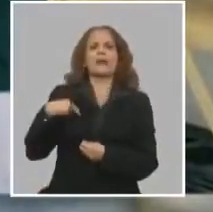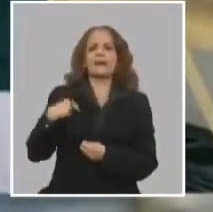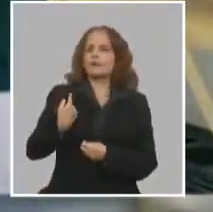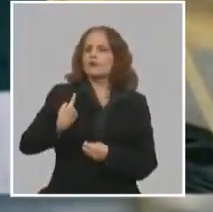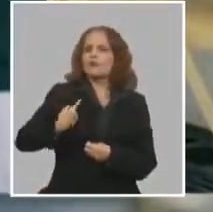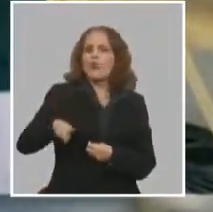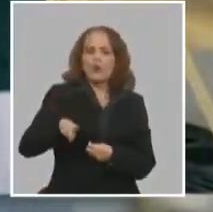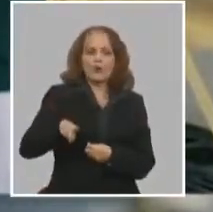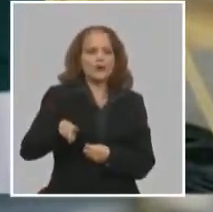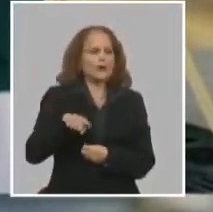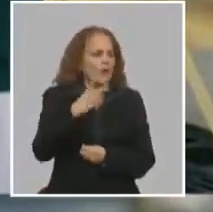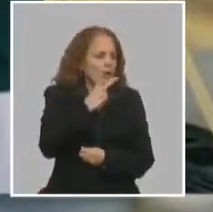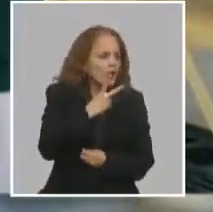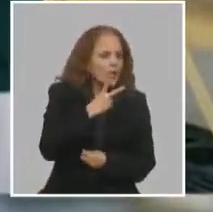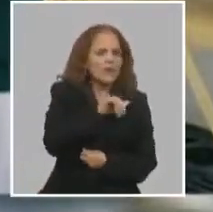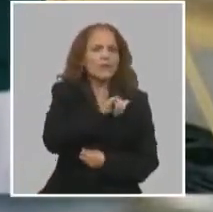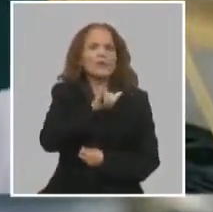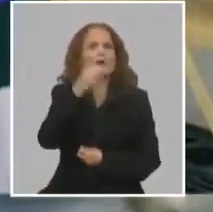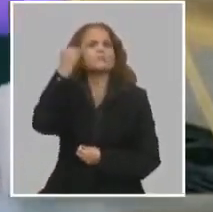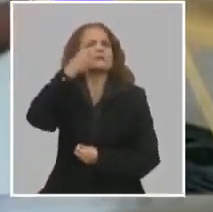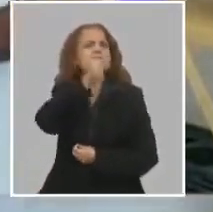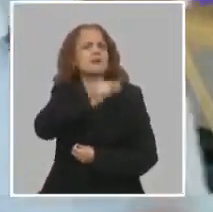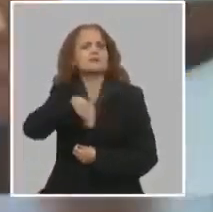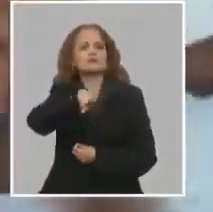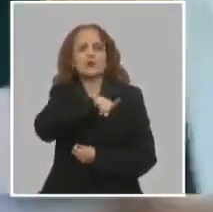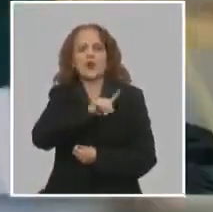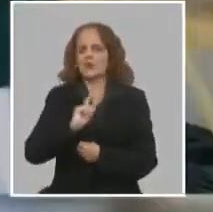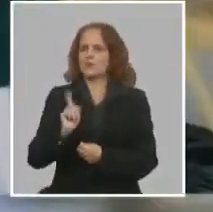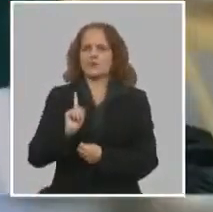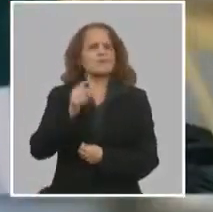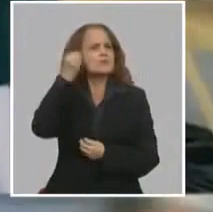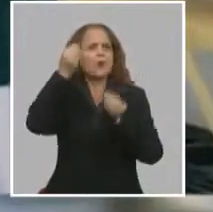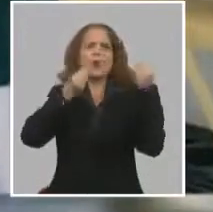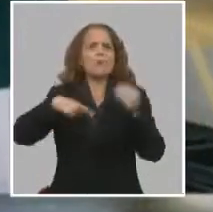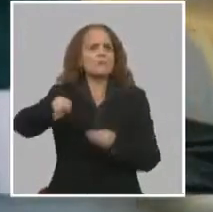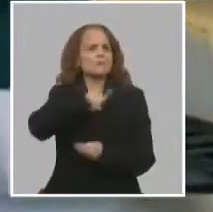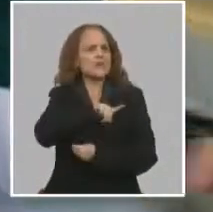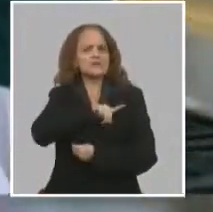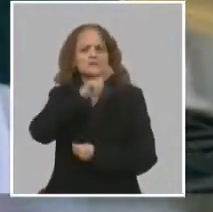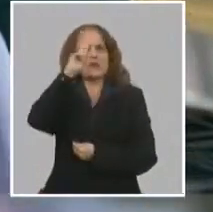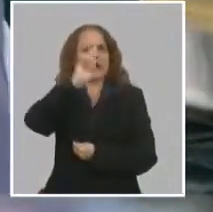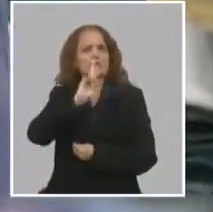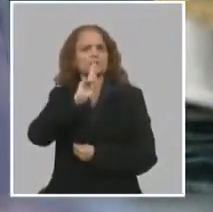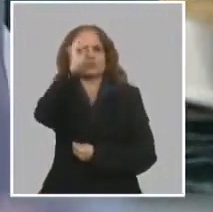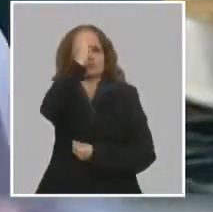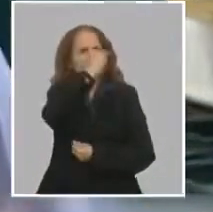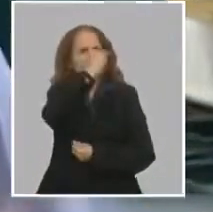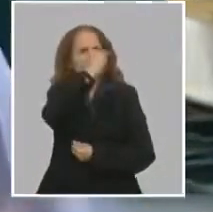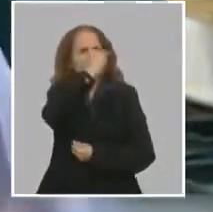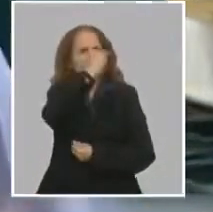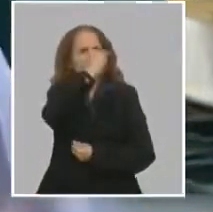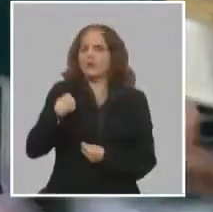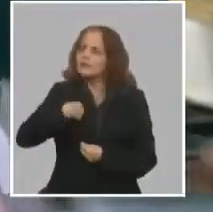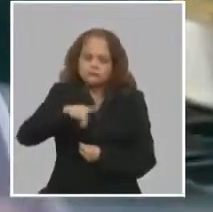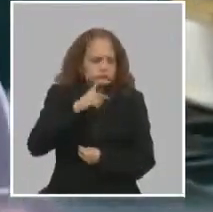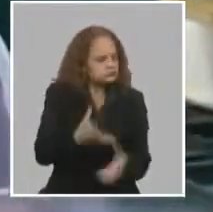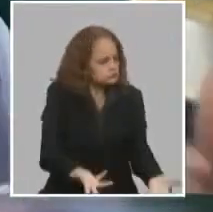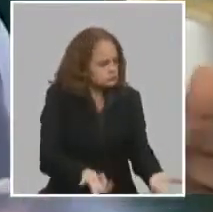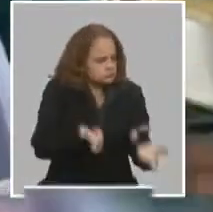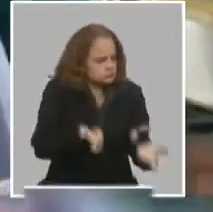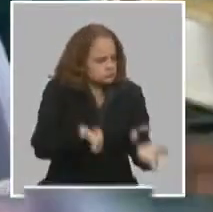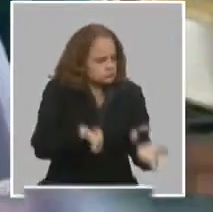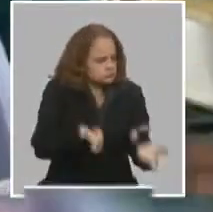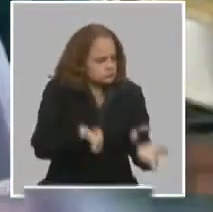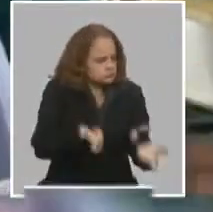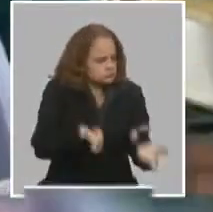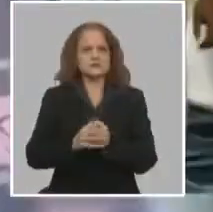la gente. Y cuando cae un trabajo, todos están determinados, no piensen en ese momento que yo soy médico, que soy enfermero. Y si coger cosas, hay que